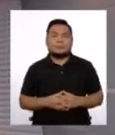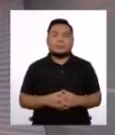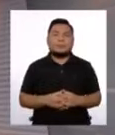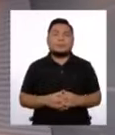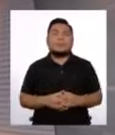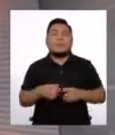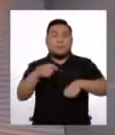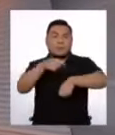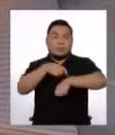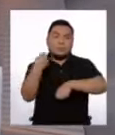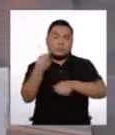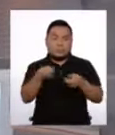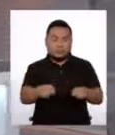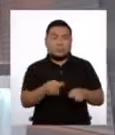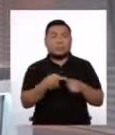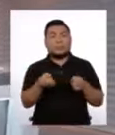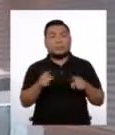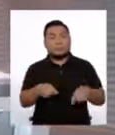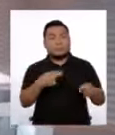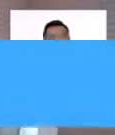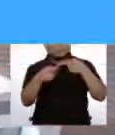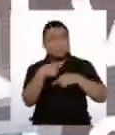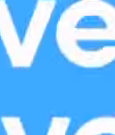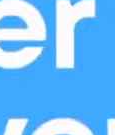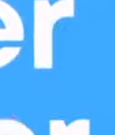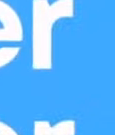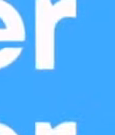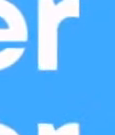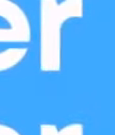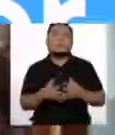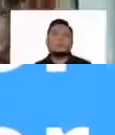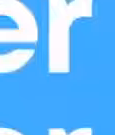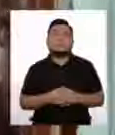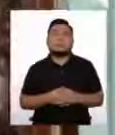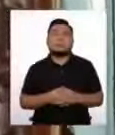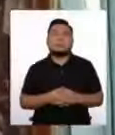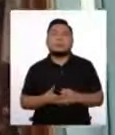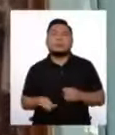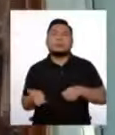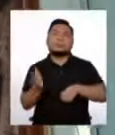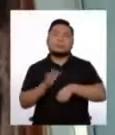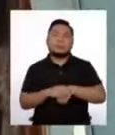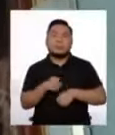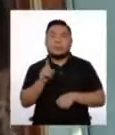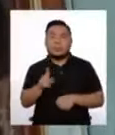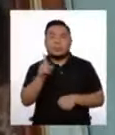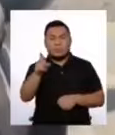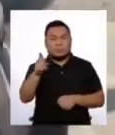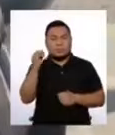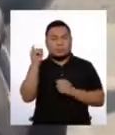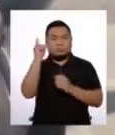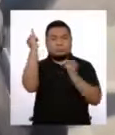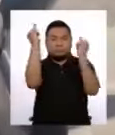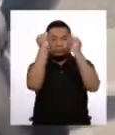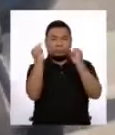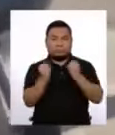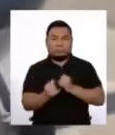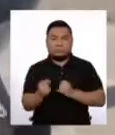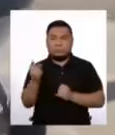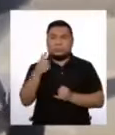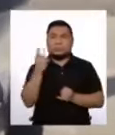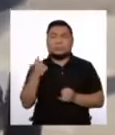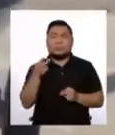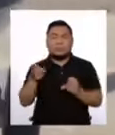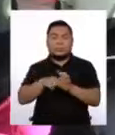Es momento de ir a una pausa. Cuando regresemos les vamos a contar sobre una imagen sacra